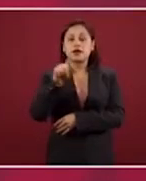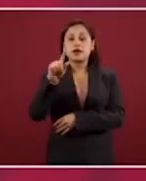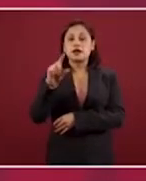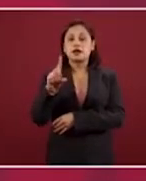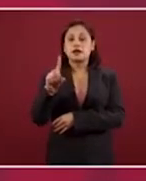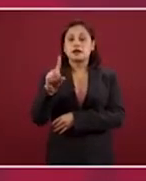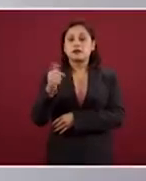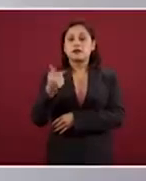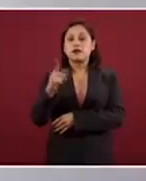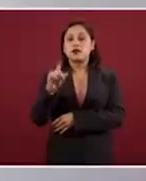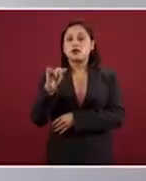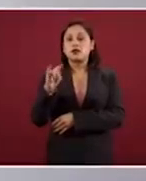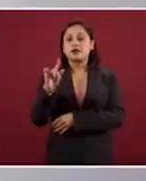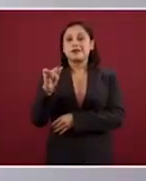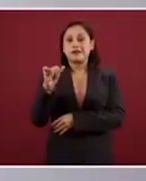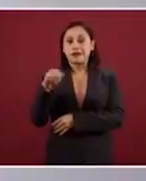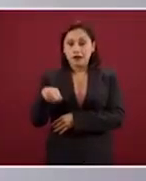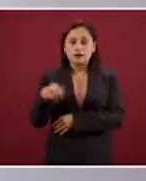Veracruz.